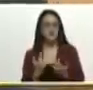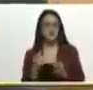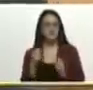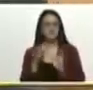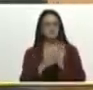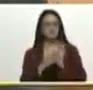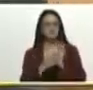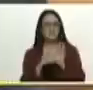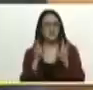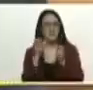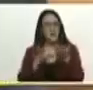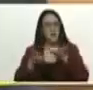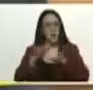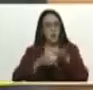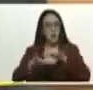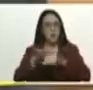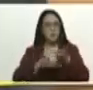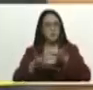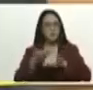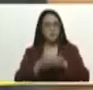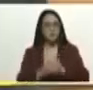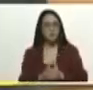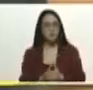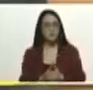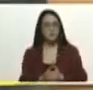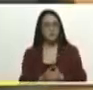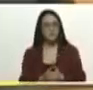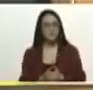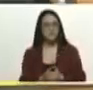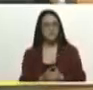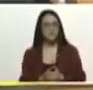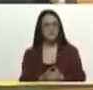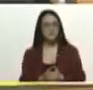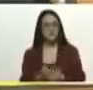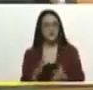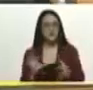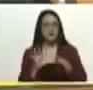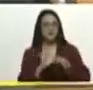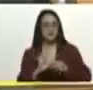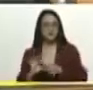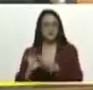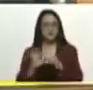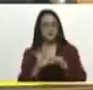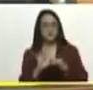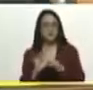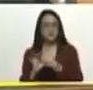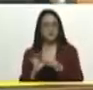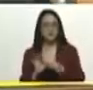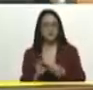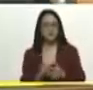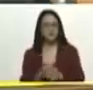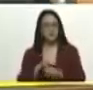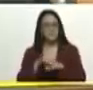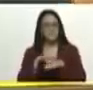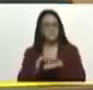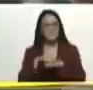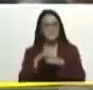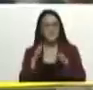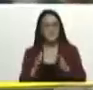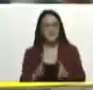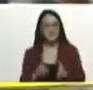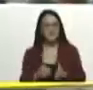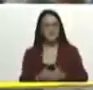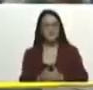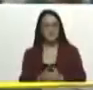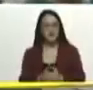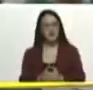moneda para negocios en Sudamérica. Ese artículo escrito por el ministro Haddad y publicado en la Folha de